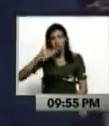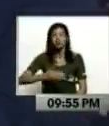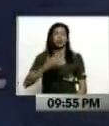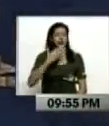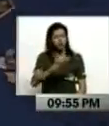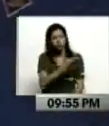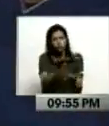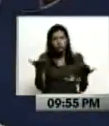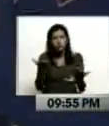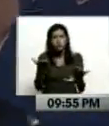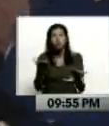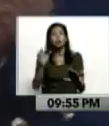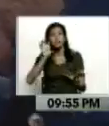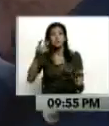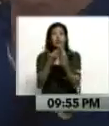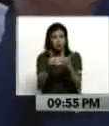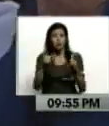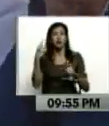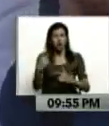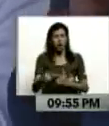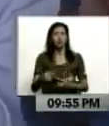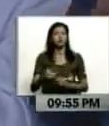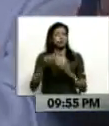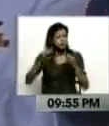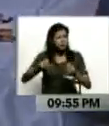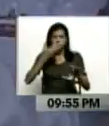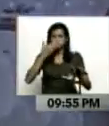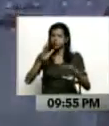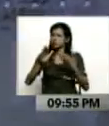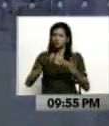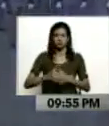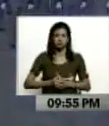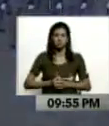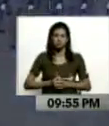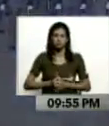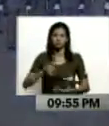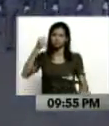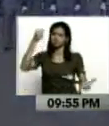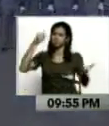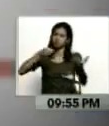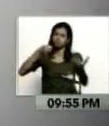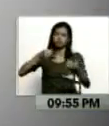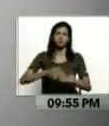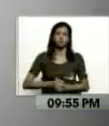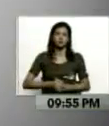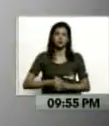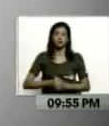a nuestras fuerzas armadas patrióticas y así será para